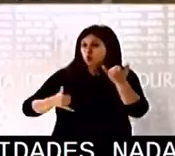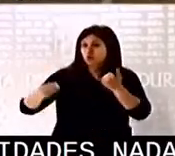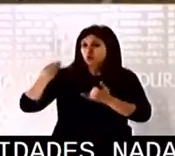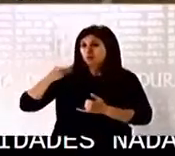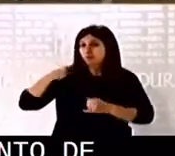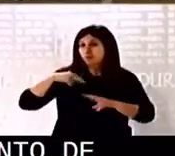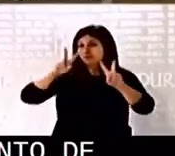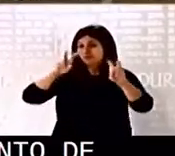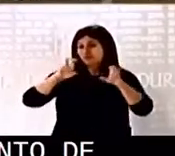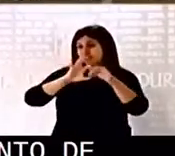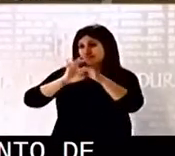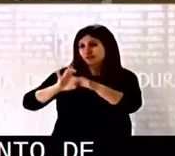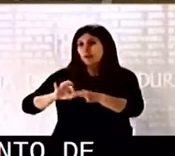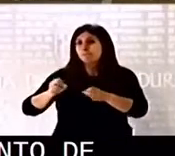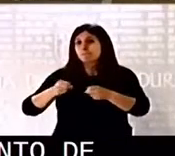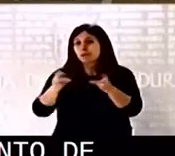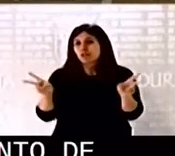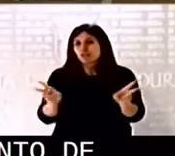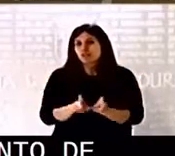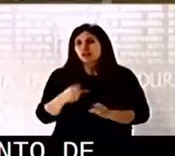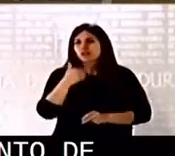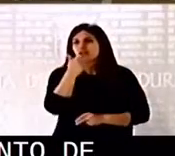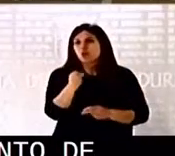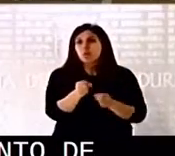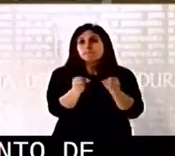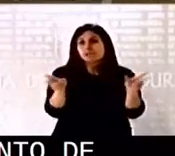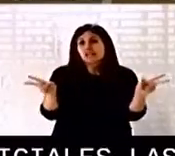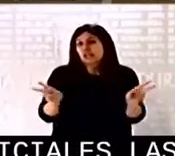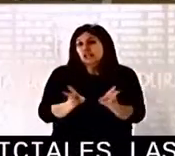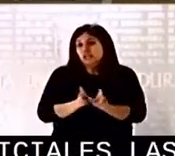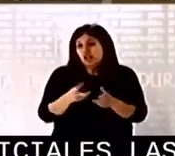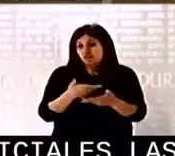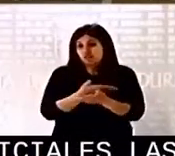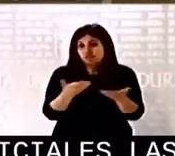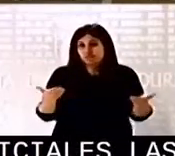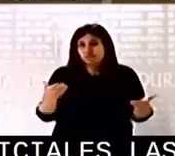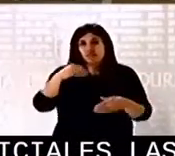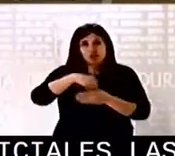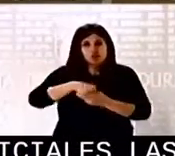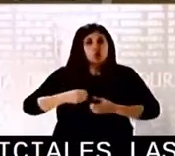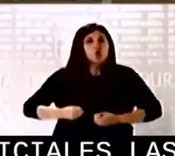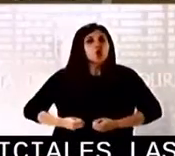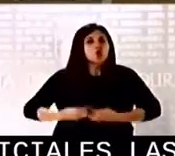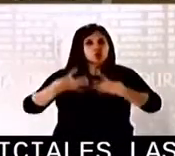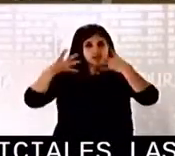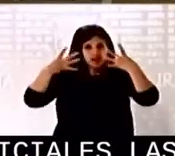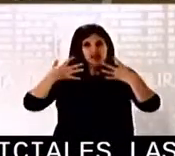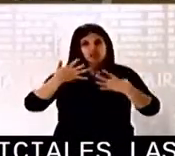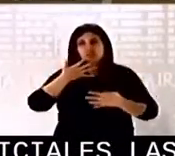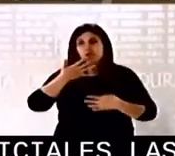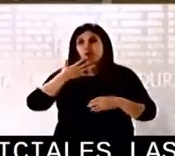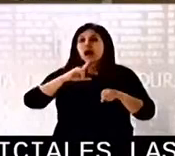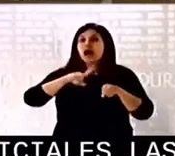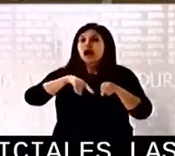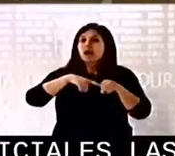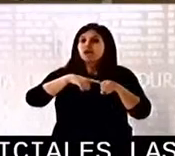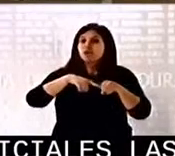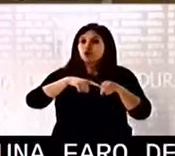piscinas, decirle que las piscinas artificiales, las piscinas que son de comunidades, tienen un aforo